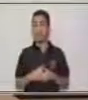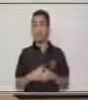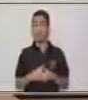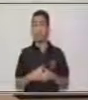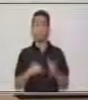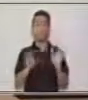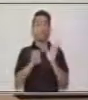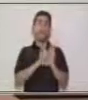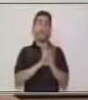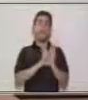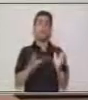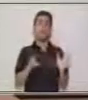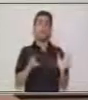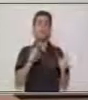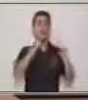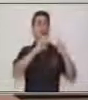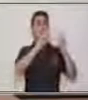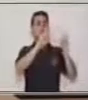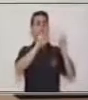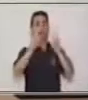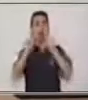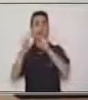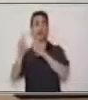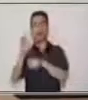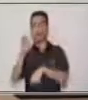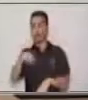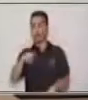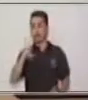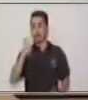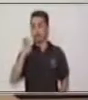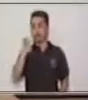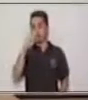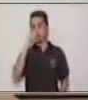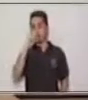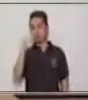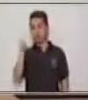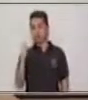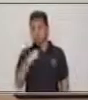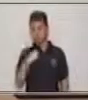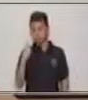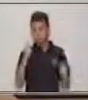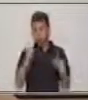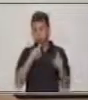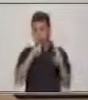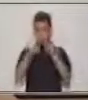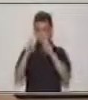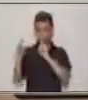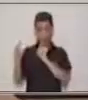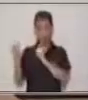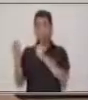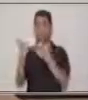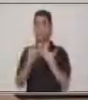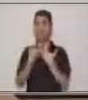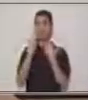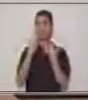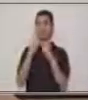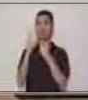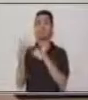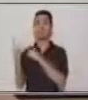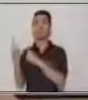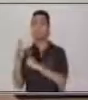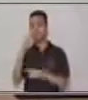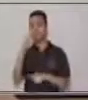un ejemplo son las encuestas. Una encuesta que yo pueda hacer me va a generar datos, me va a generar información que la